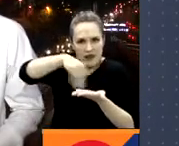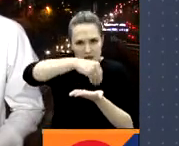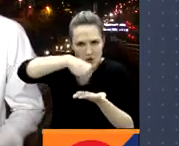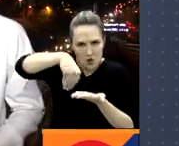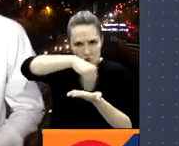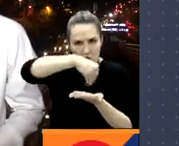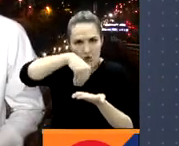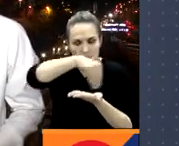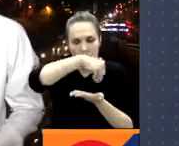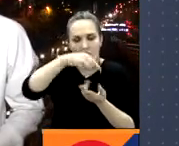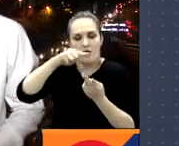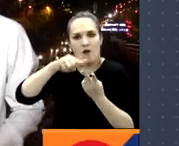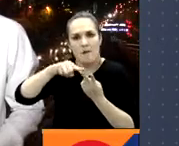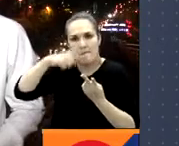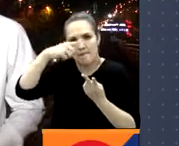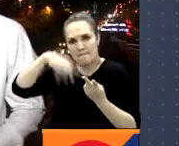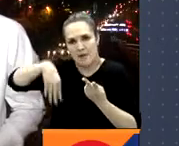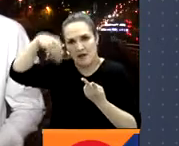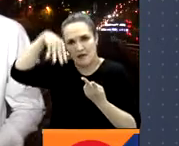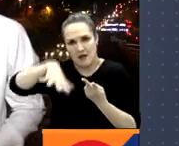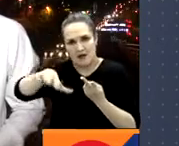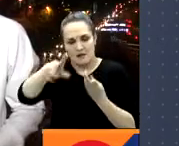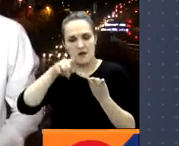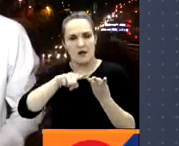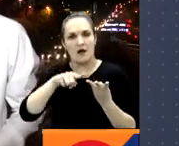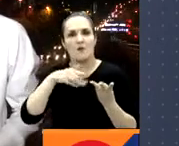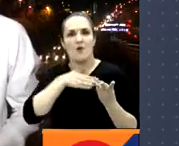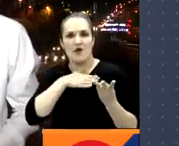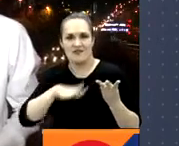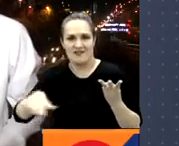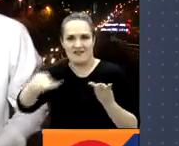Bolívar. Elsie Beleño, buenas noches.